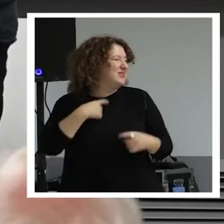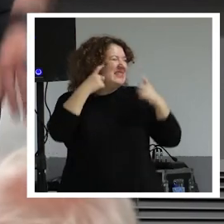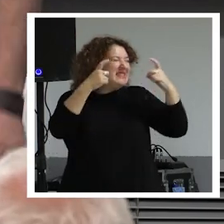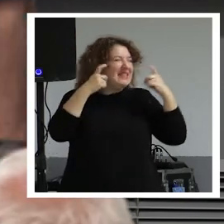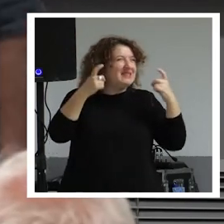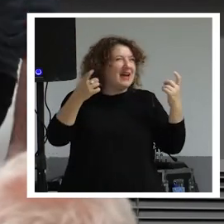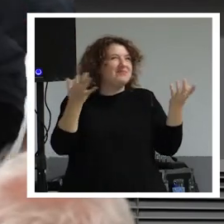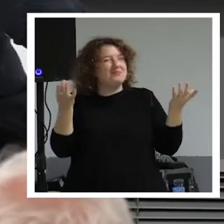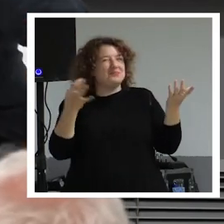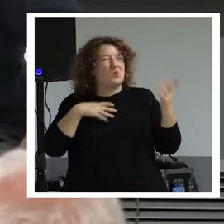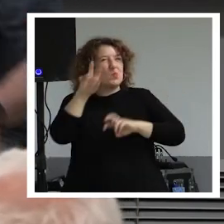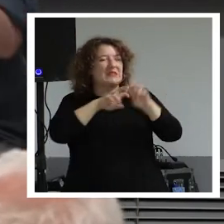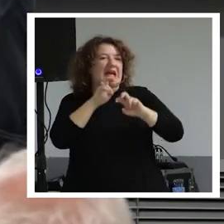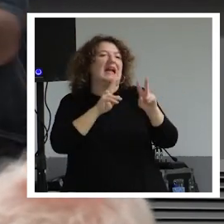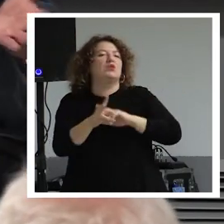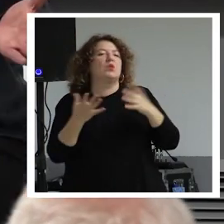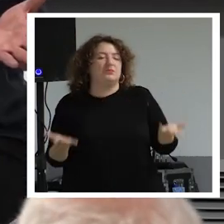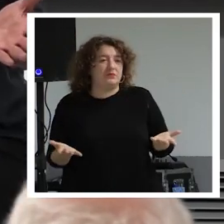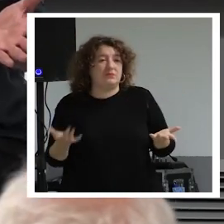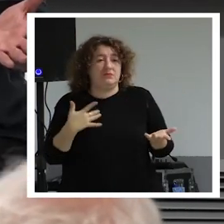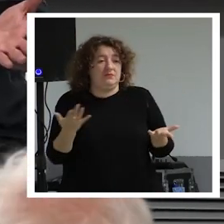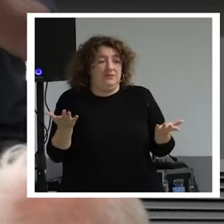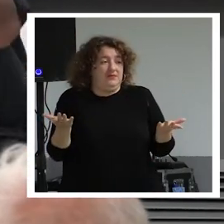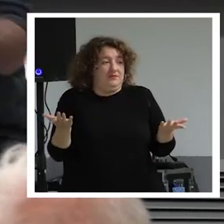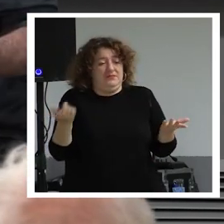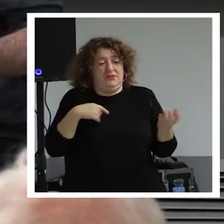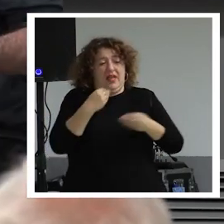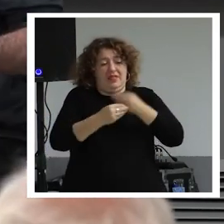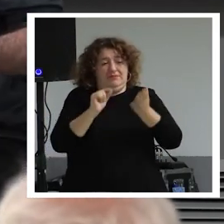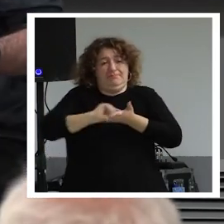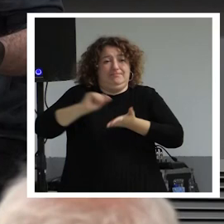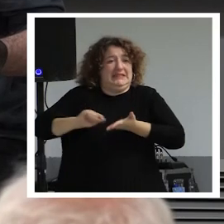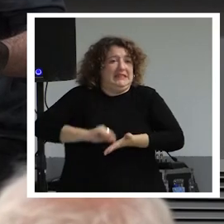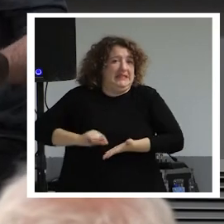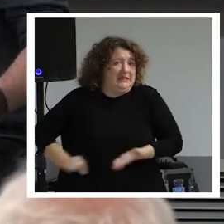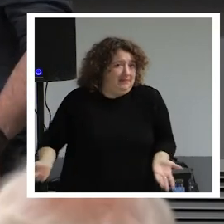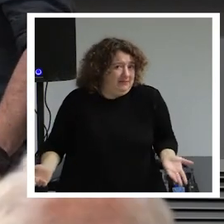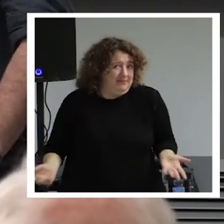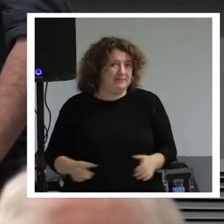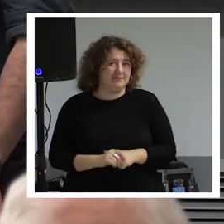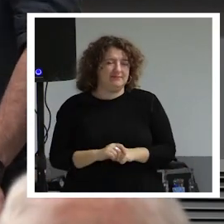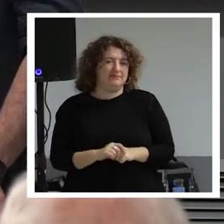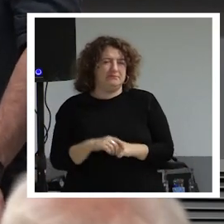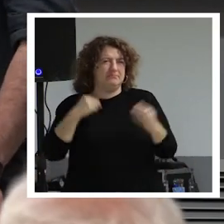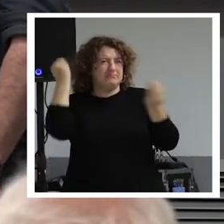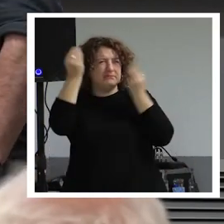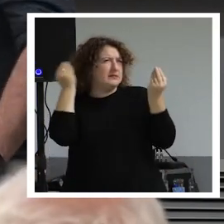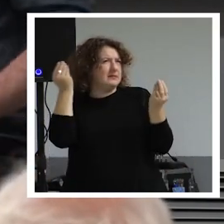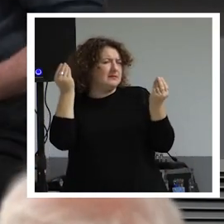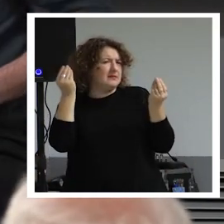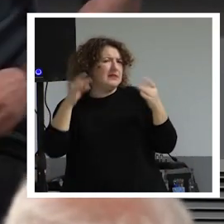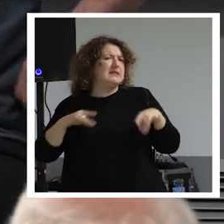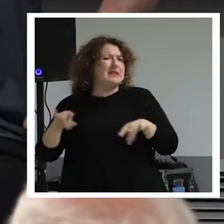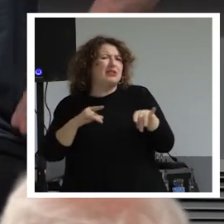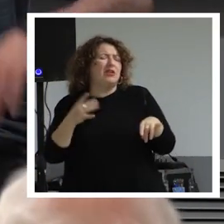aplaudían Seguro seguro tú sabes que seguro y nadie sabía qué significaba qué significaba eso ya Cuál fue la respuesta que yo intenté